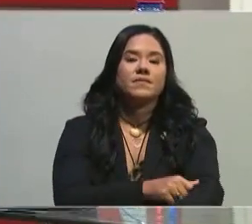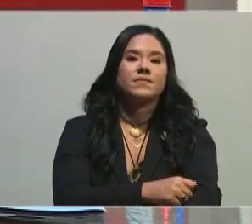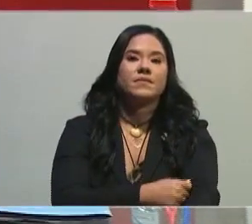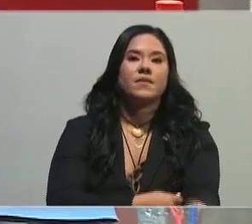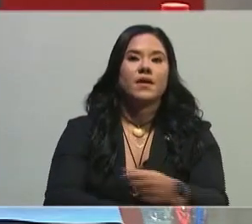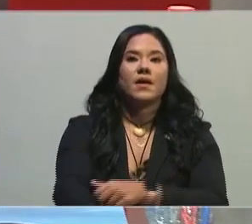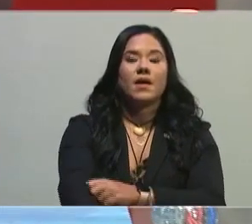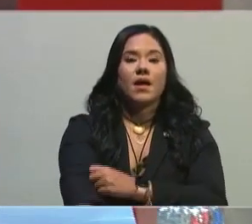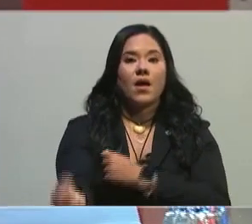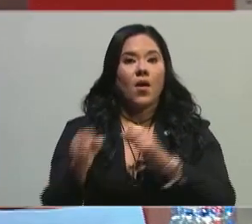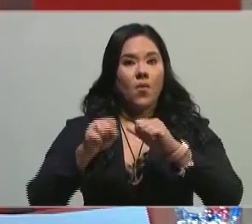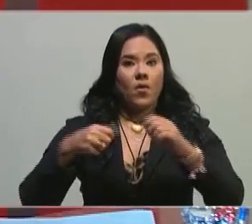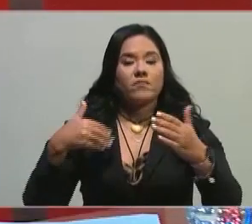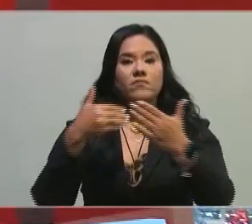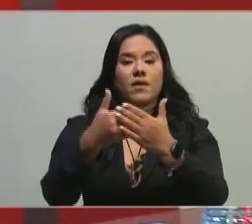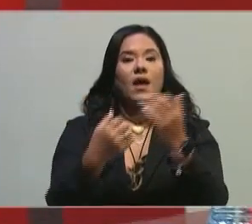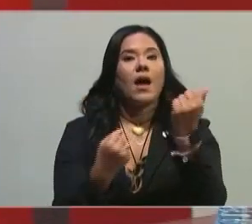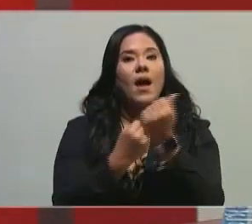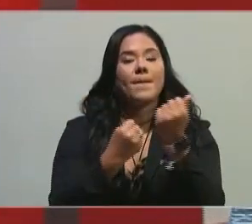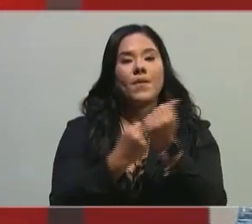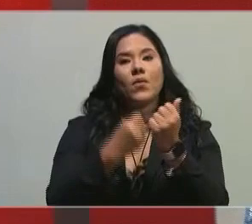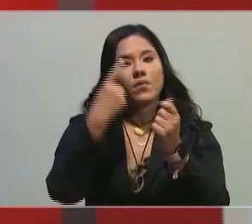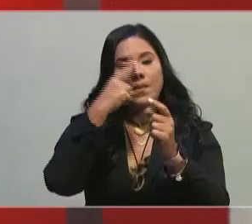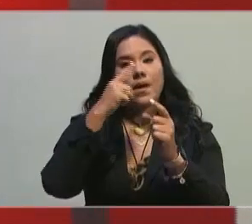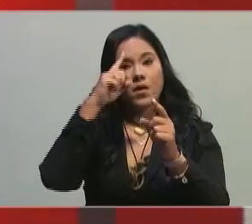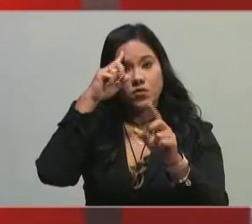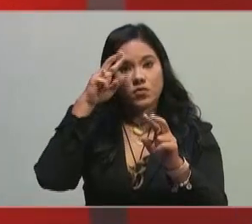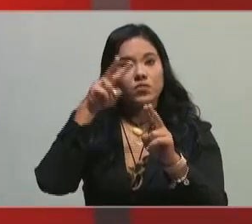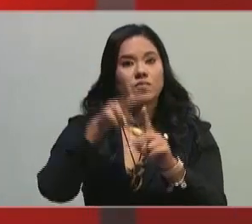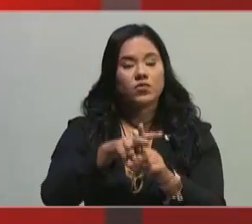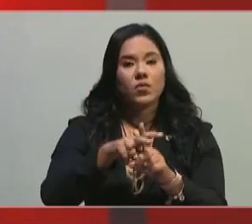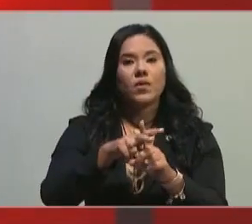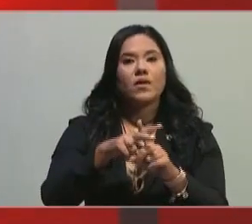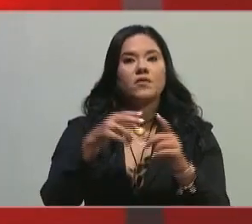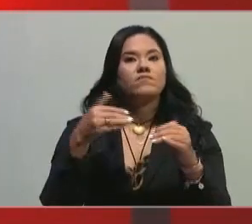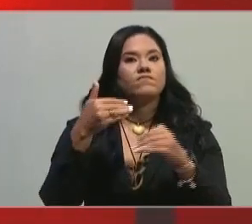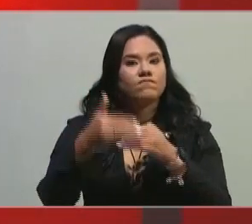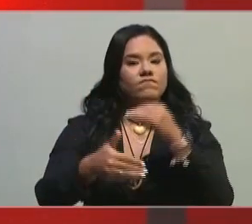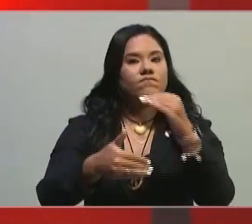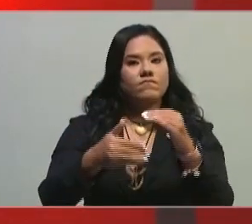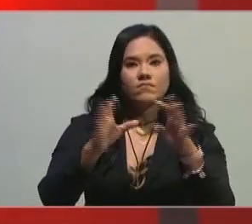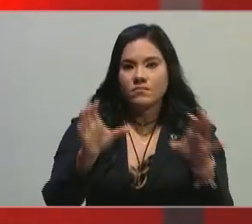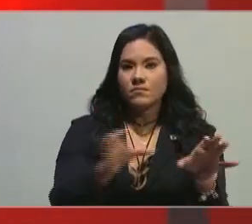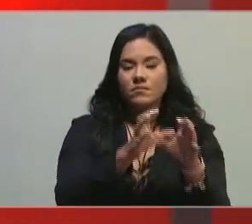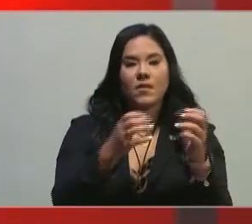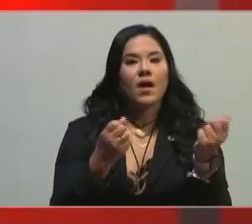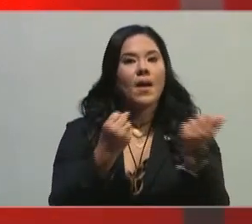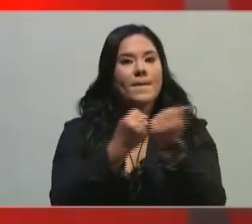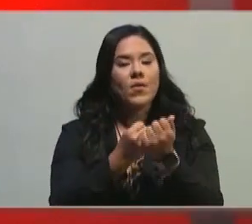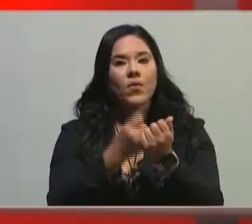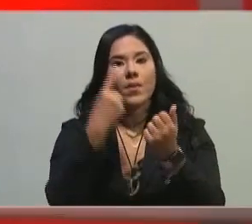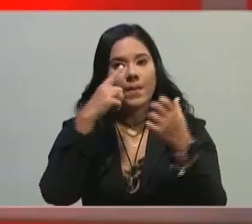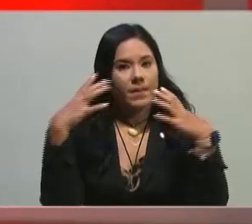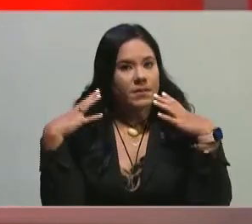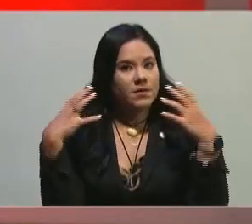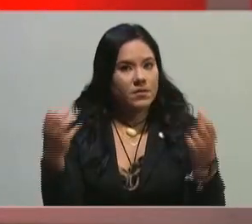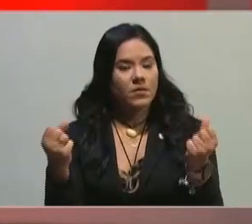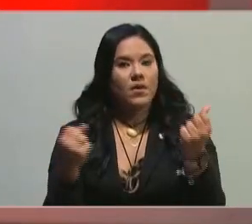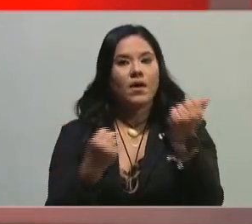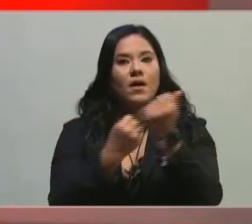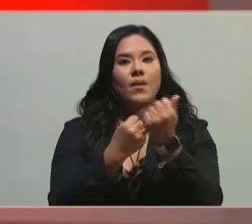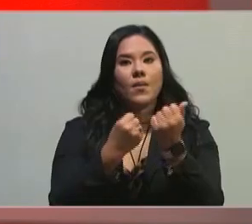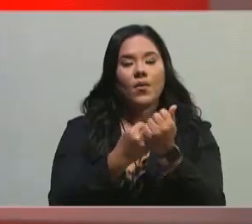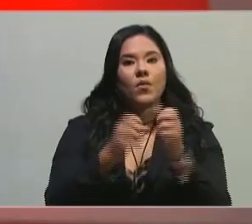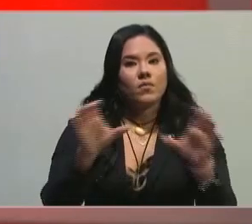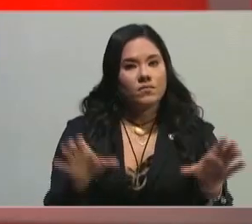a ir en ayuda en apoyo a soluciones tangibles como son en apoyo de la salud apoyo a